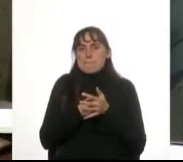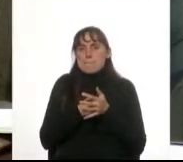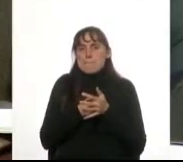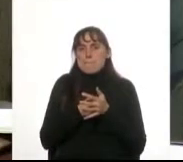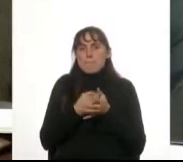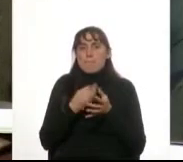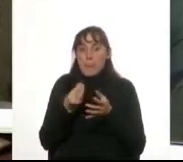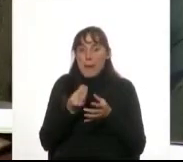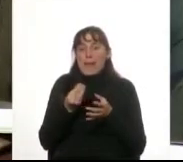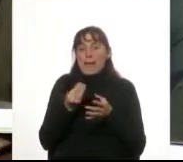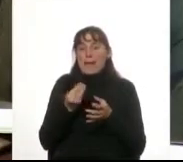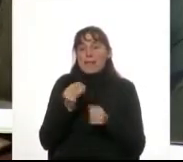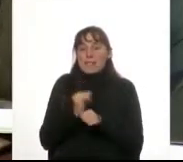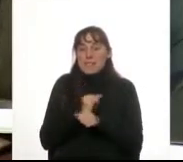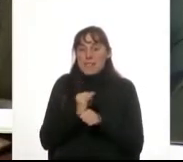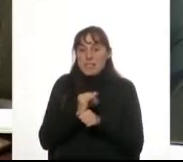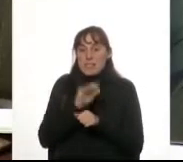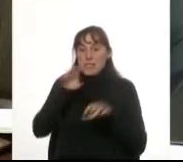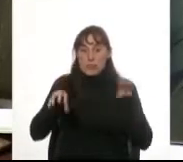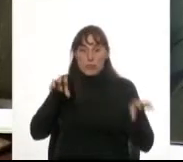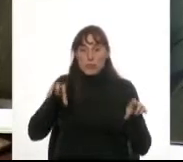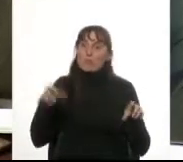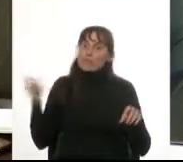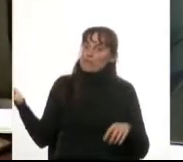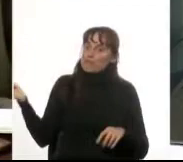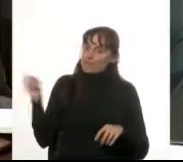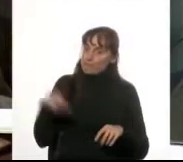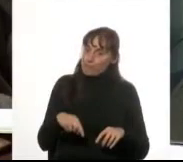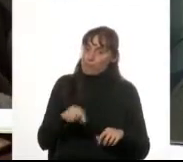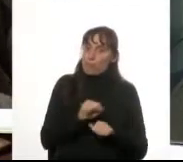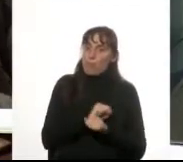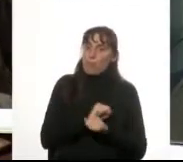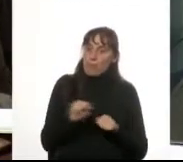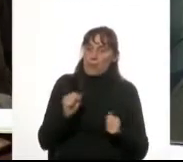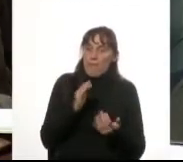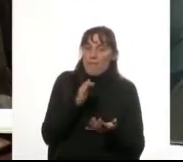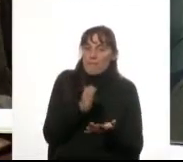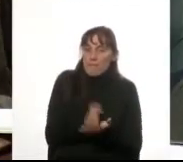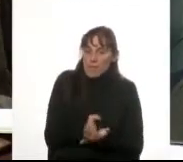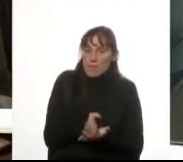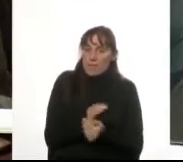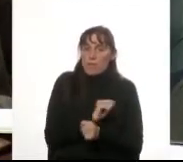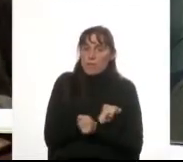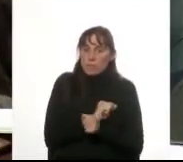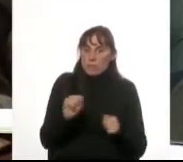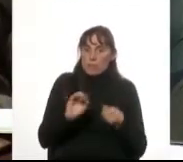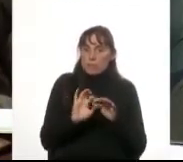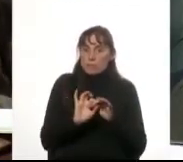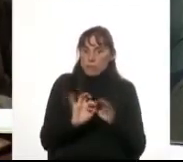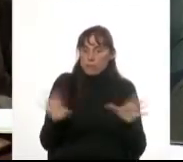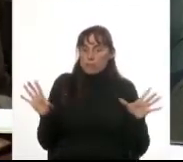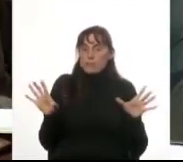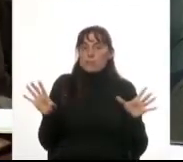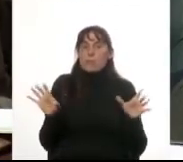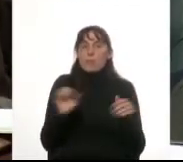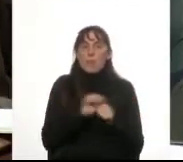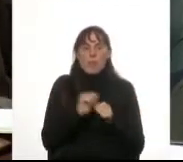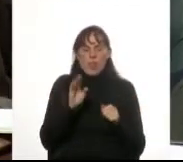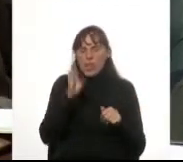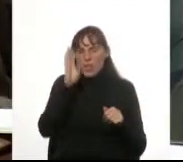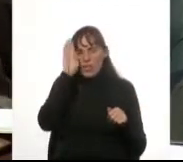para que las instituciones se fueran afirmando y fuéramos saliendo del pantano de la dictadura.